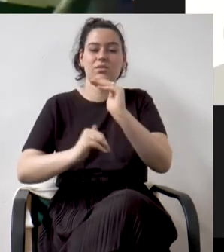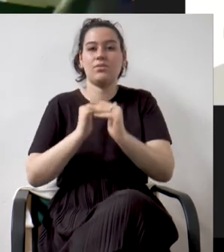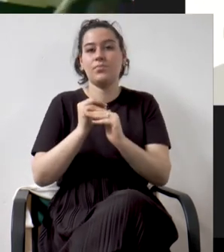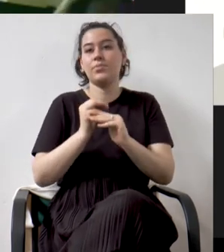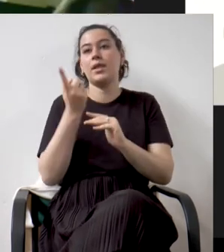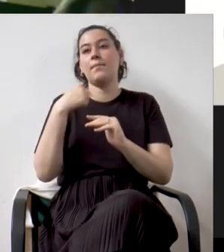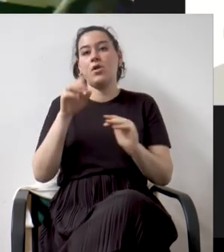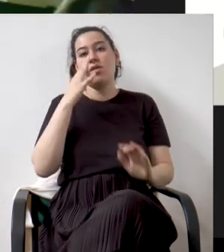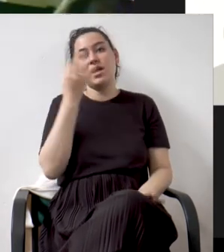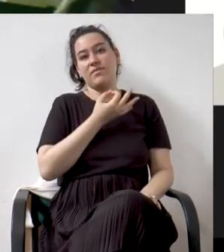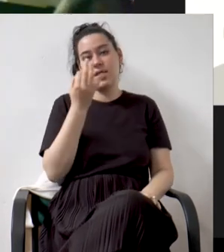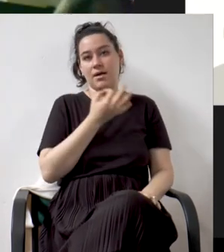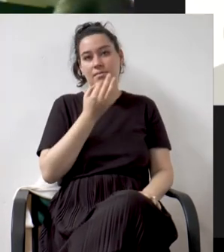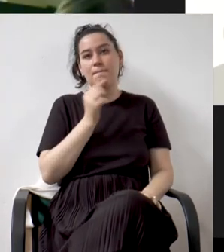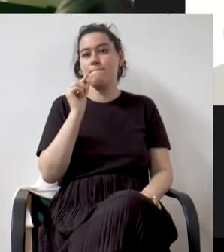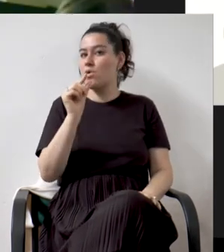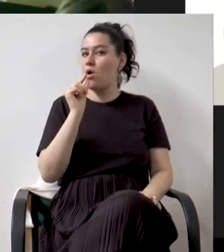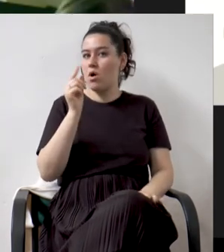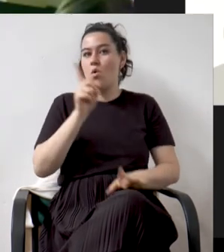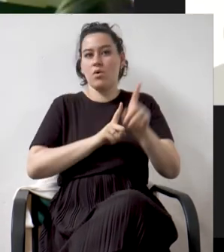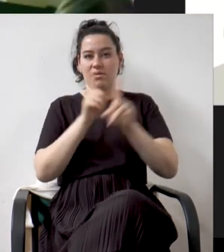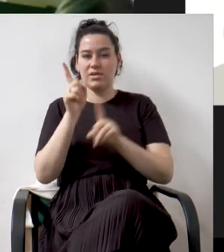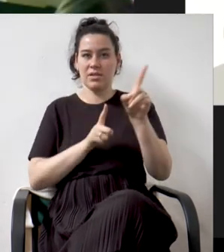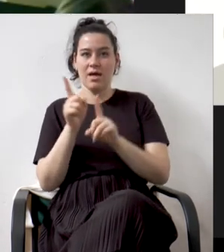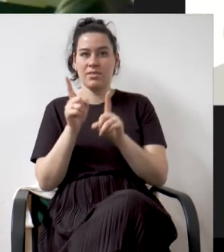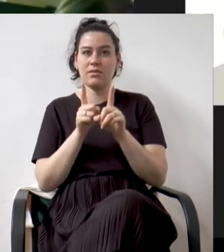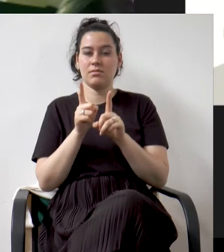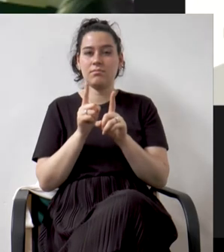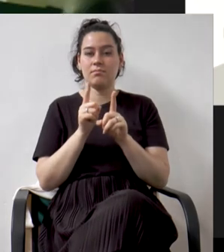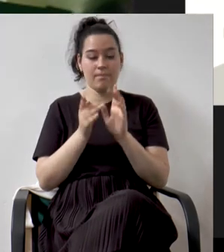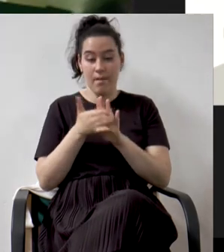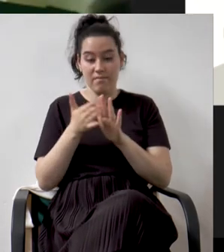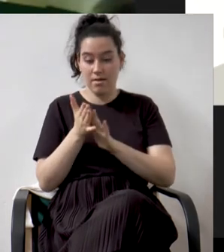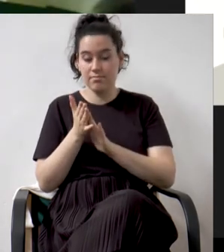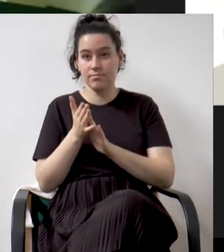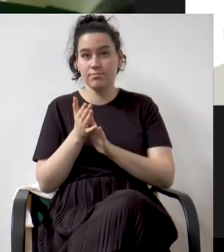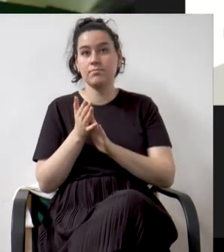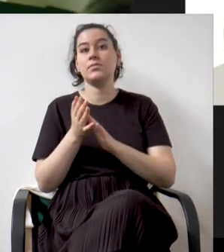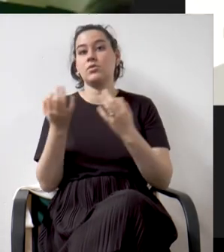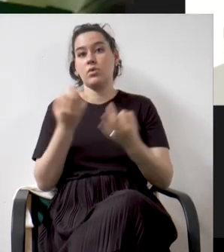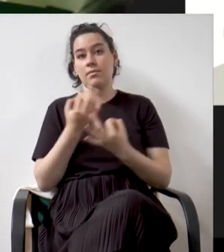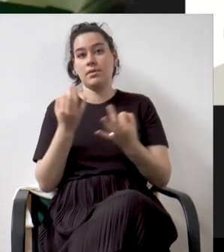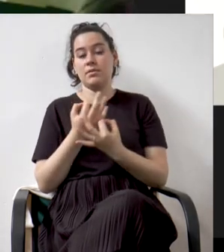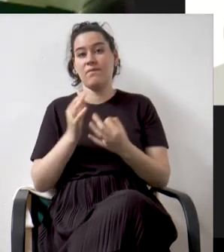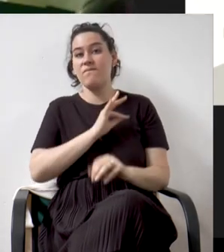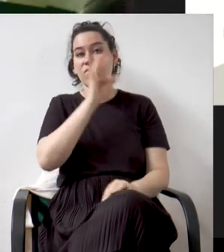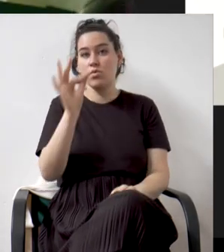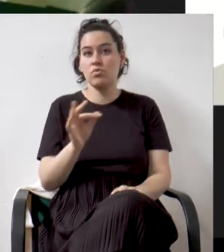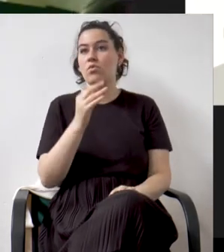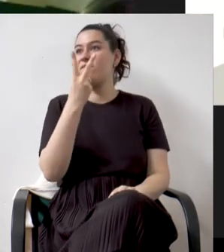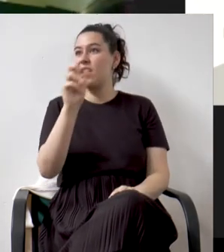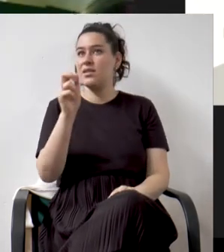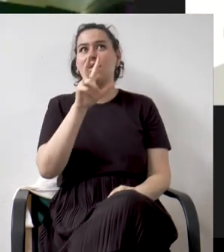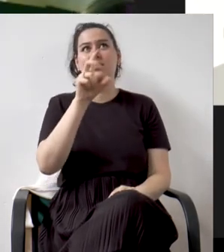Pero son en realidad pequeñas universidades, proto-universidades, que probablemente en el futuro, en 20,